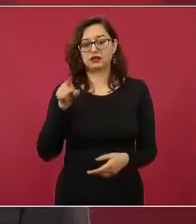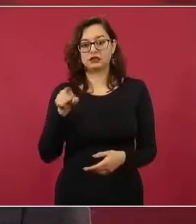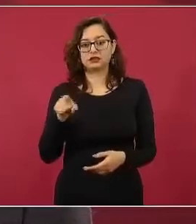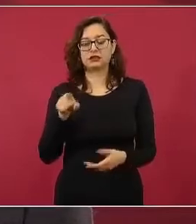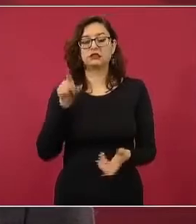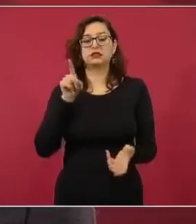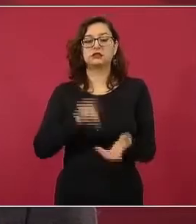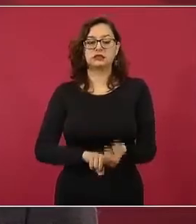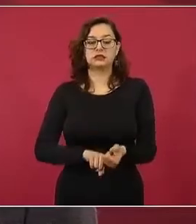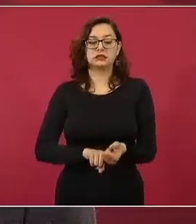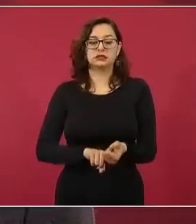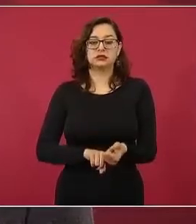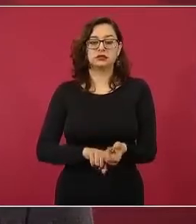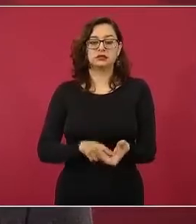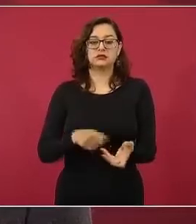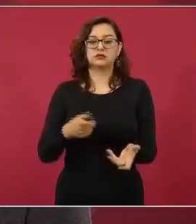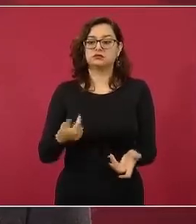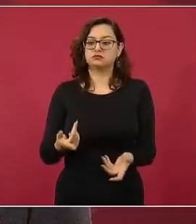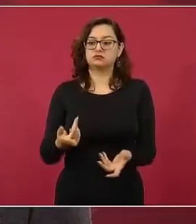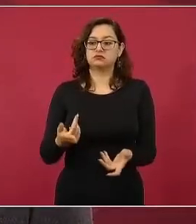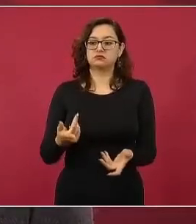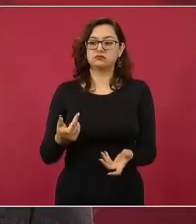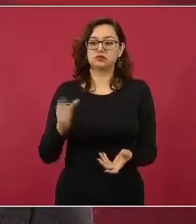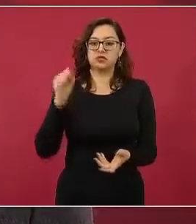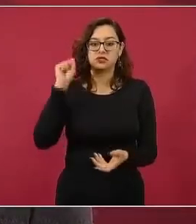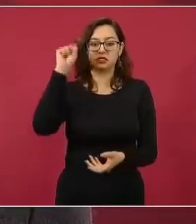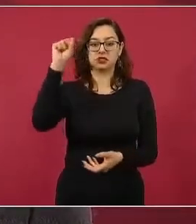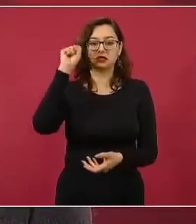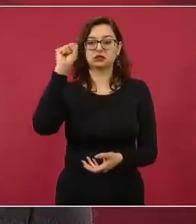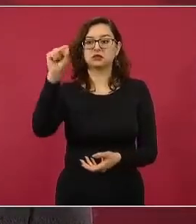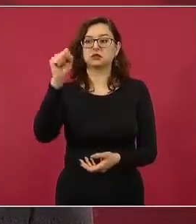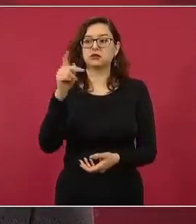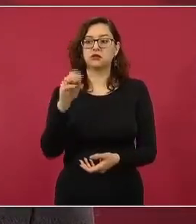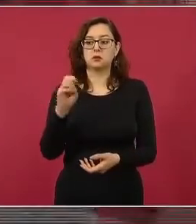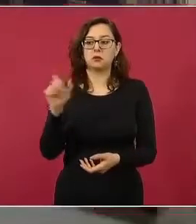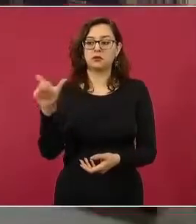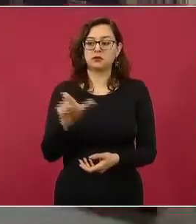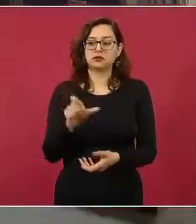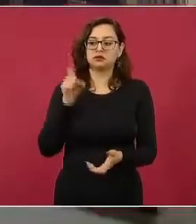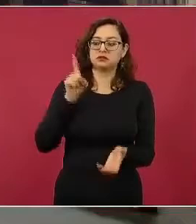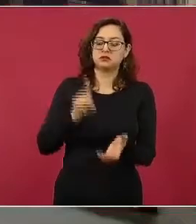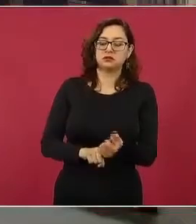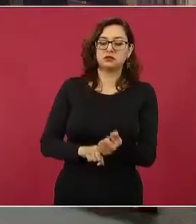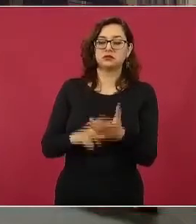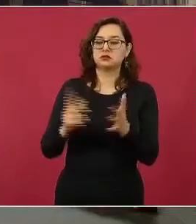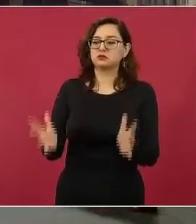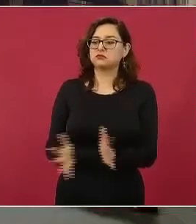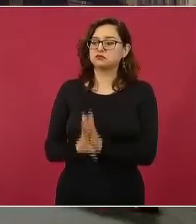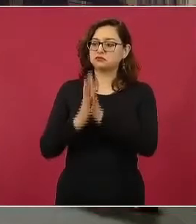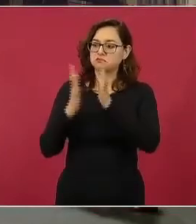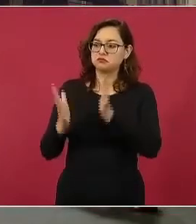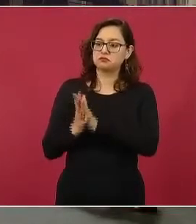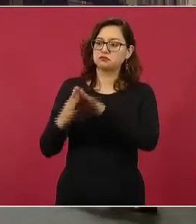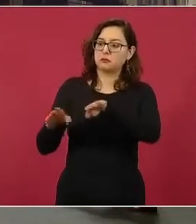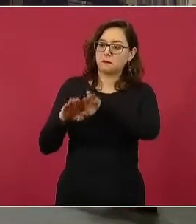Y tenemos que, pues, respetar la voluntad de la mayoría.